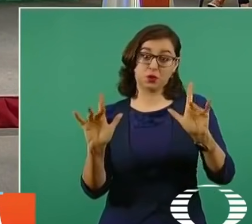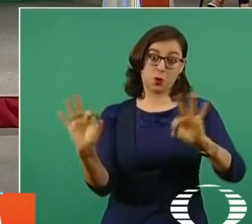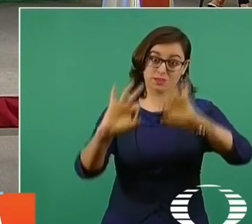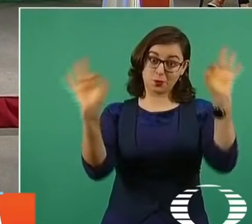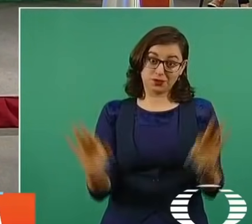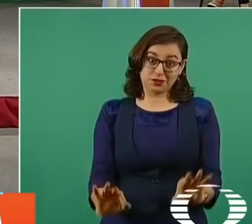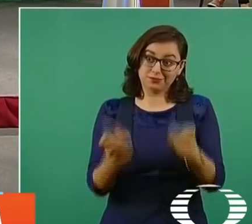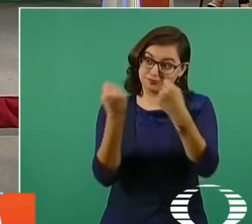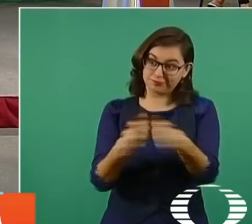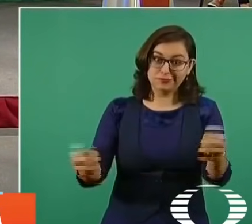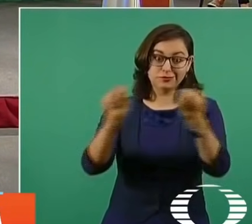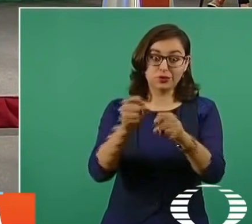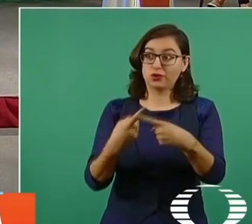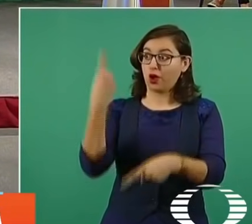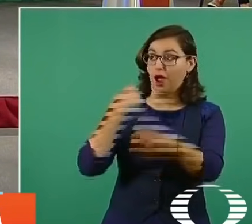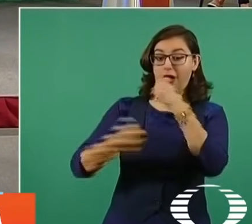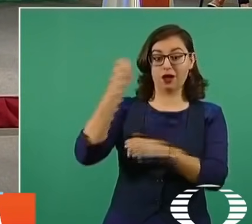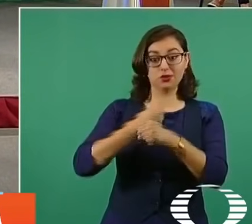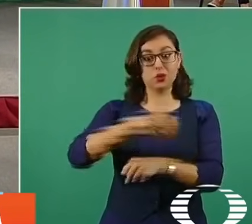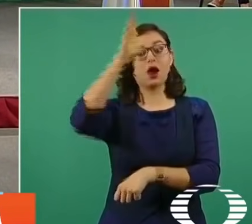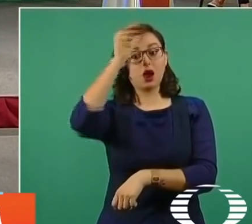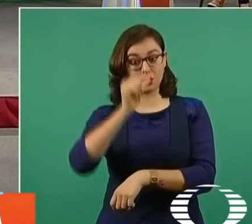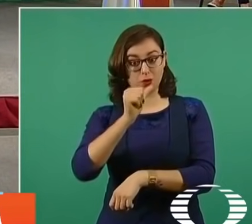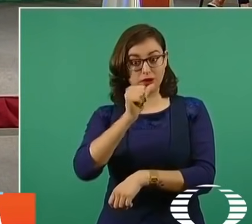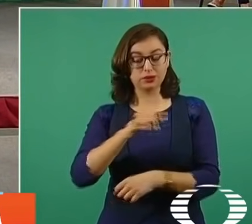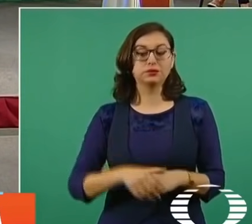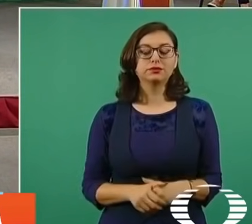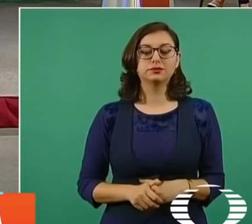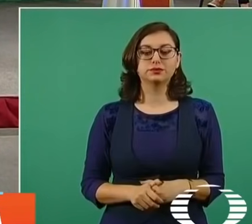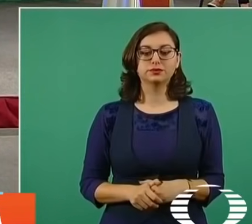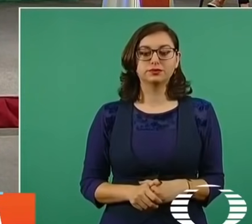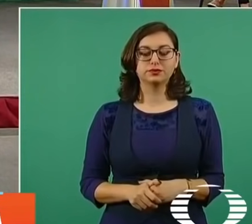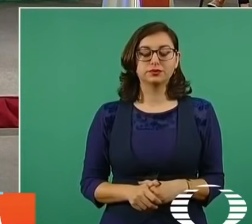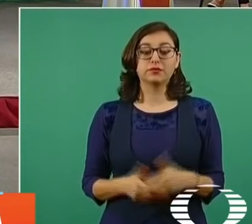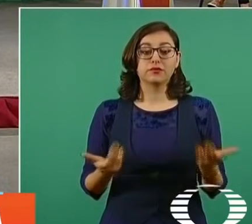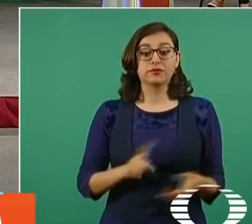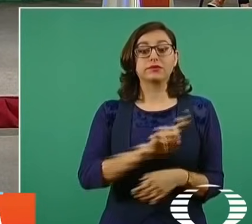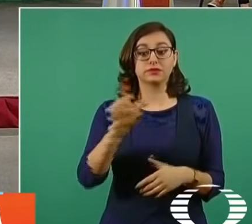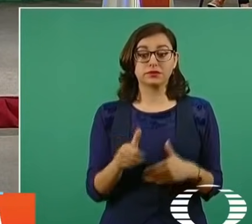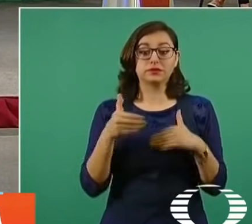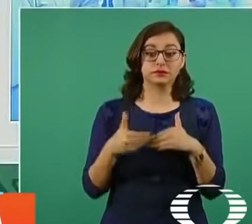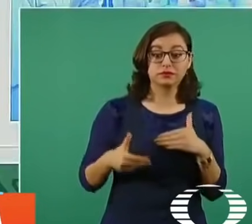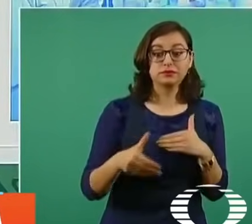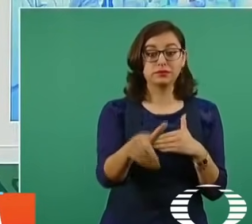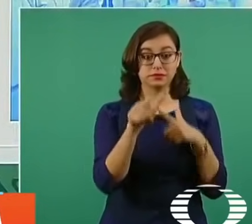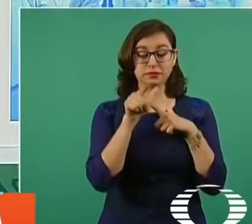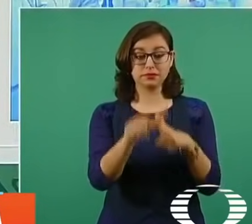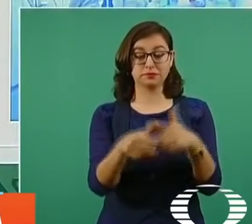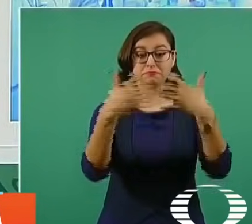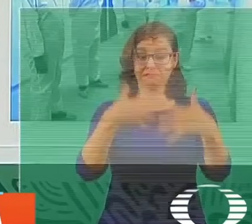combinó en agosto del 2020. De ahí en adelante, la planta que estará produciendo en México, como ya